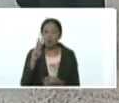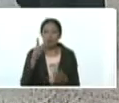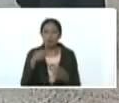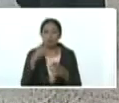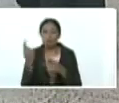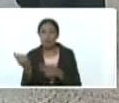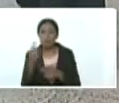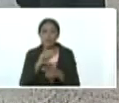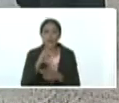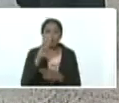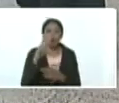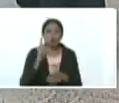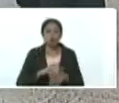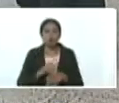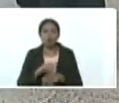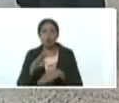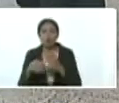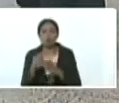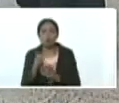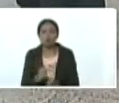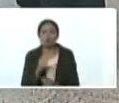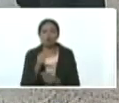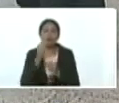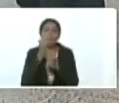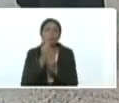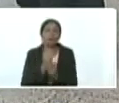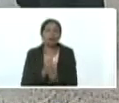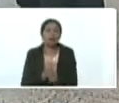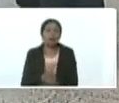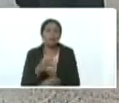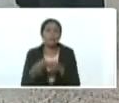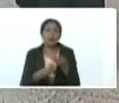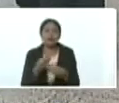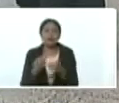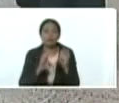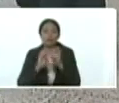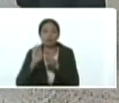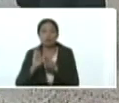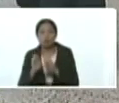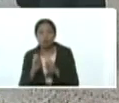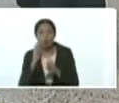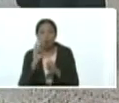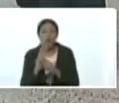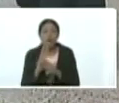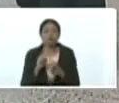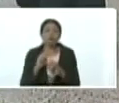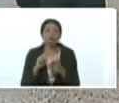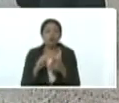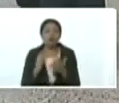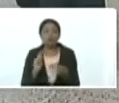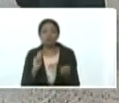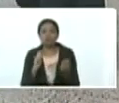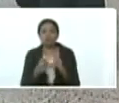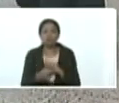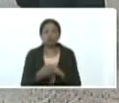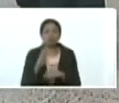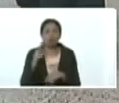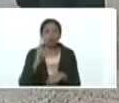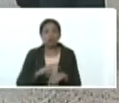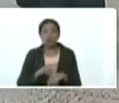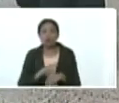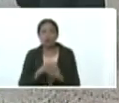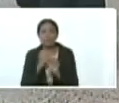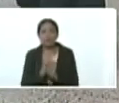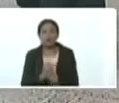Pascua 4 horas a Carabozo para hacerse la diálisis. 4 horas en la diálisis y